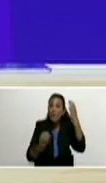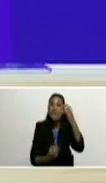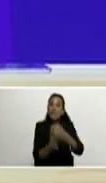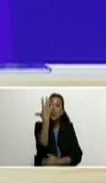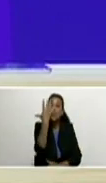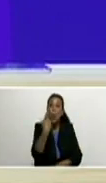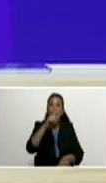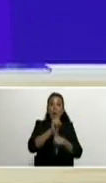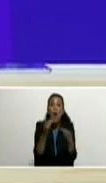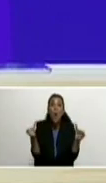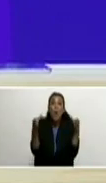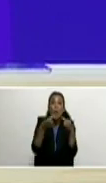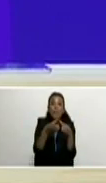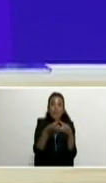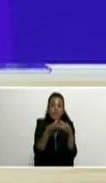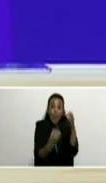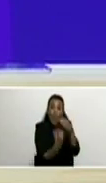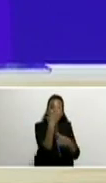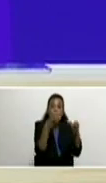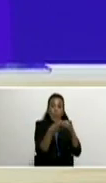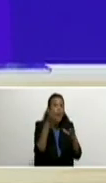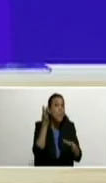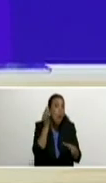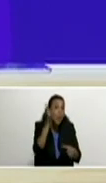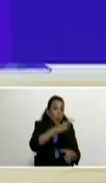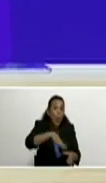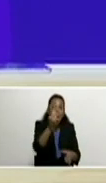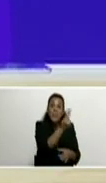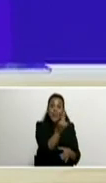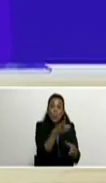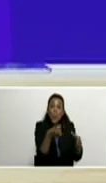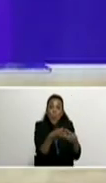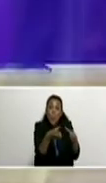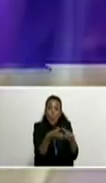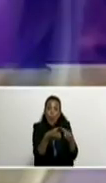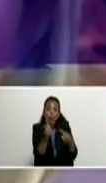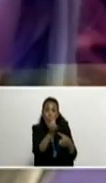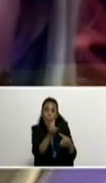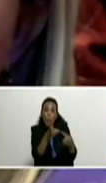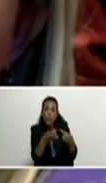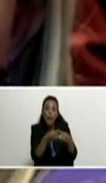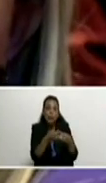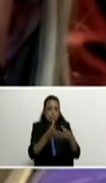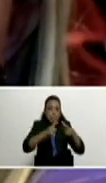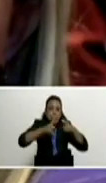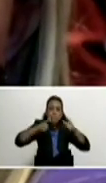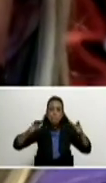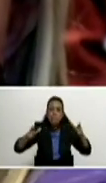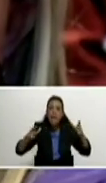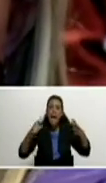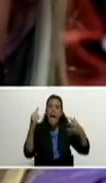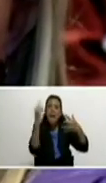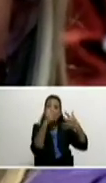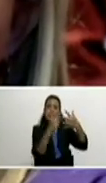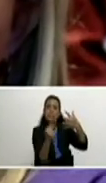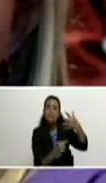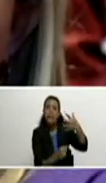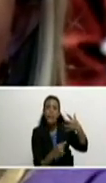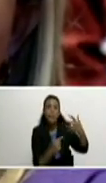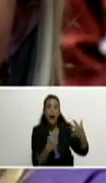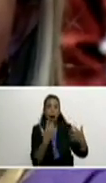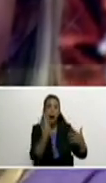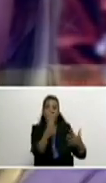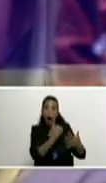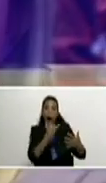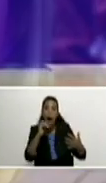de la primera organización de mujeres del país con un abarcamiento general que cumplió